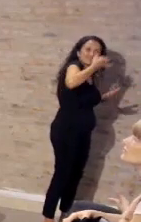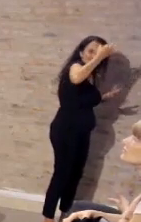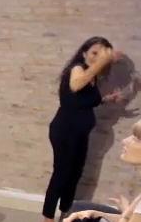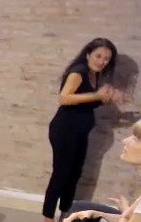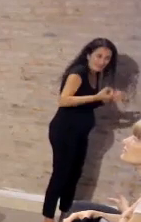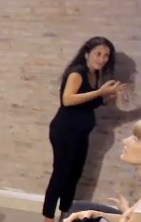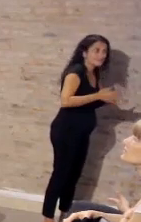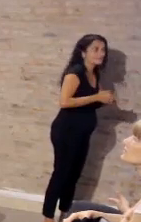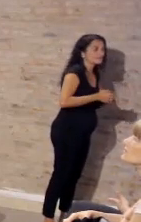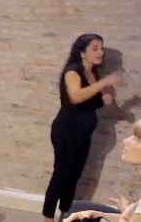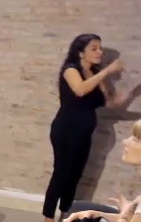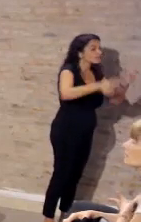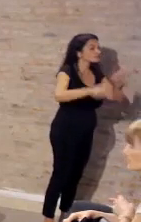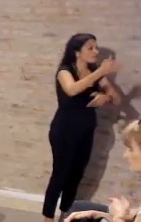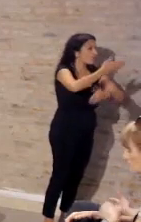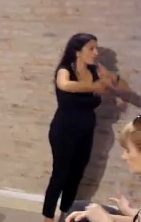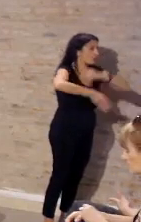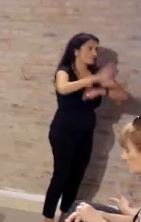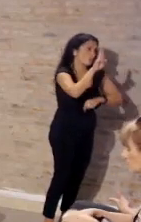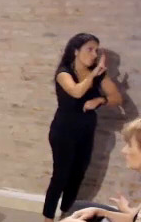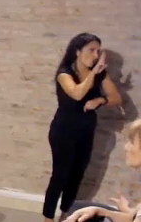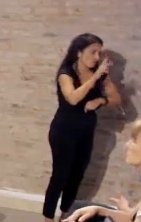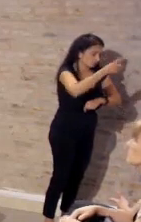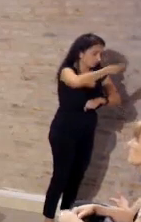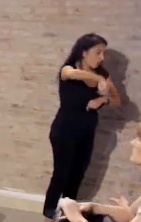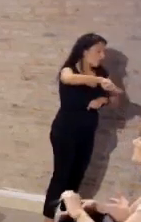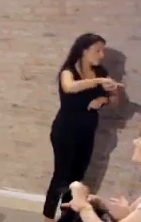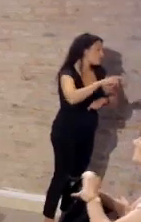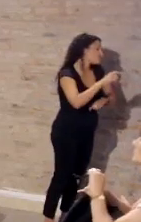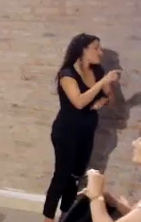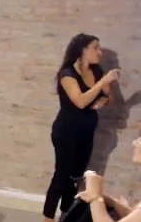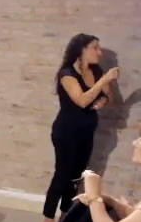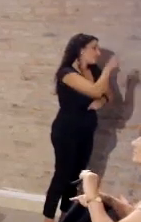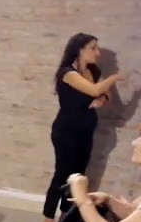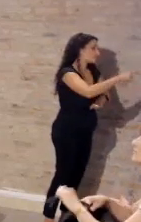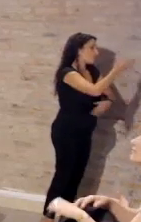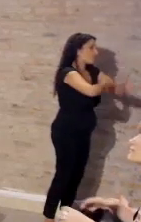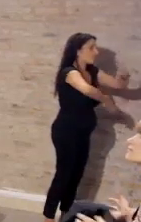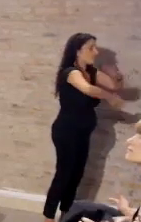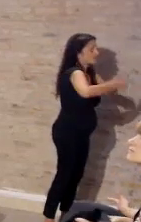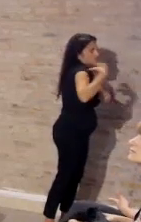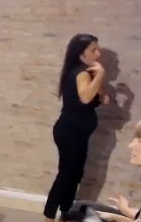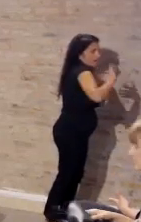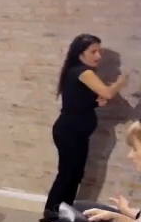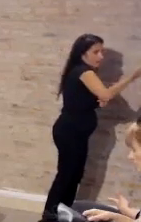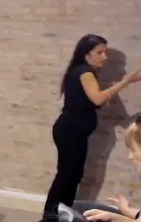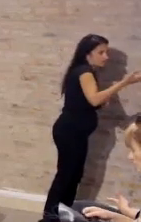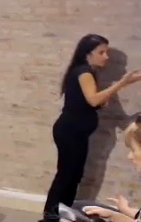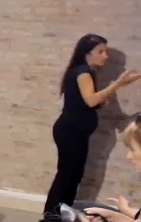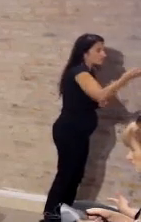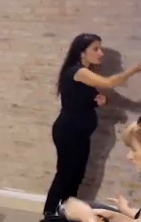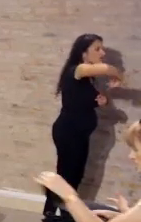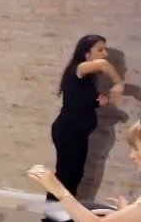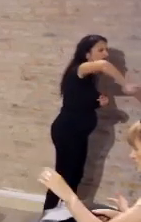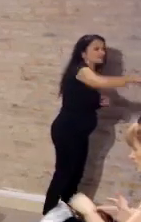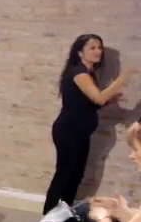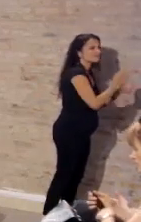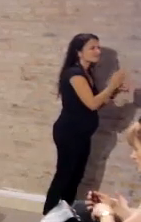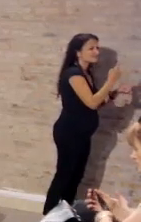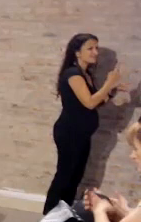y disidencias con discapacidad y de las personas con discapacidad en general ha sido una ha sido son autoestimas